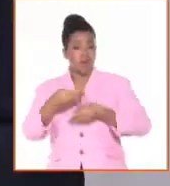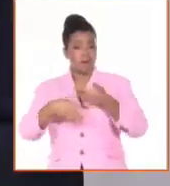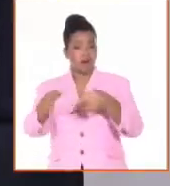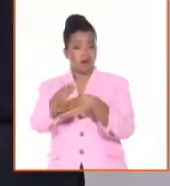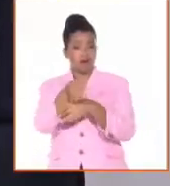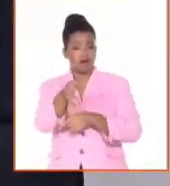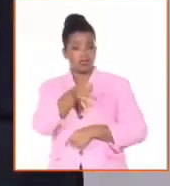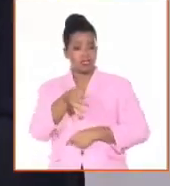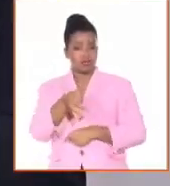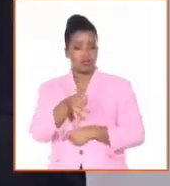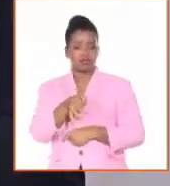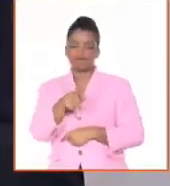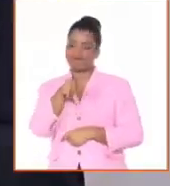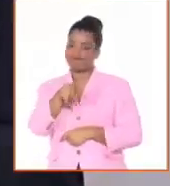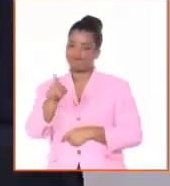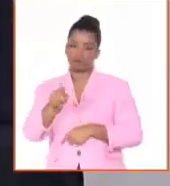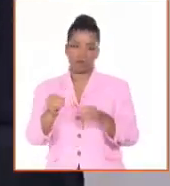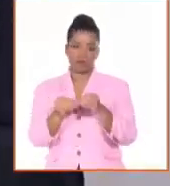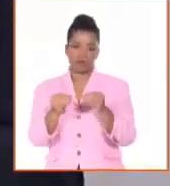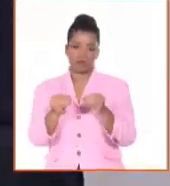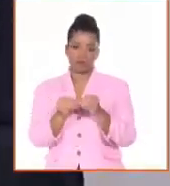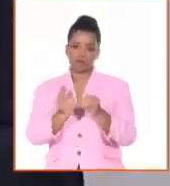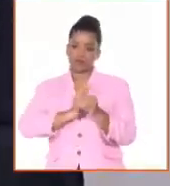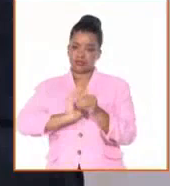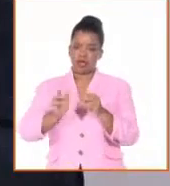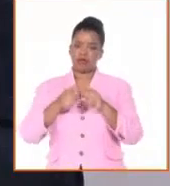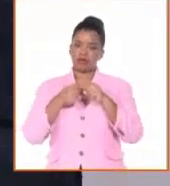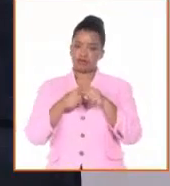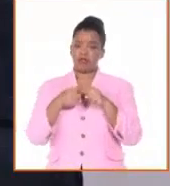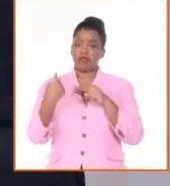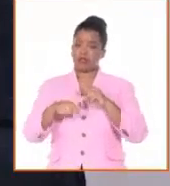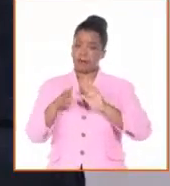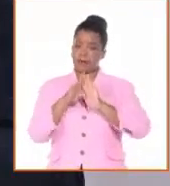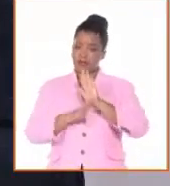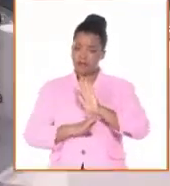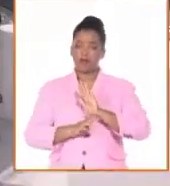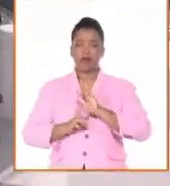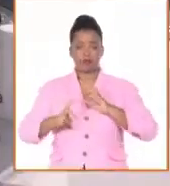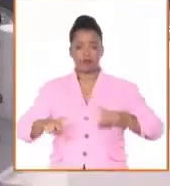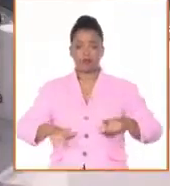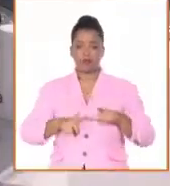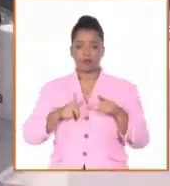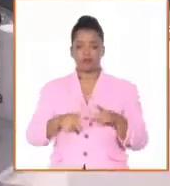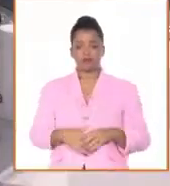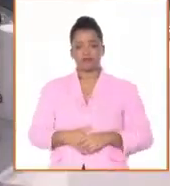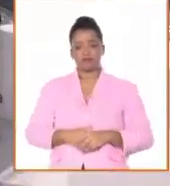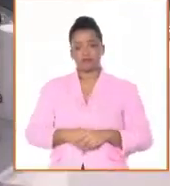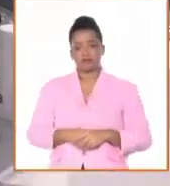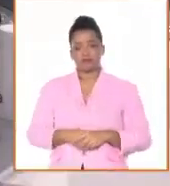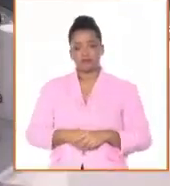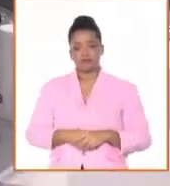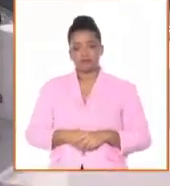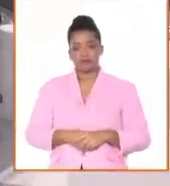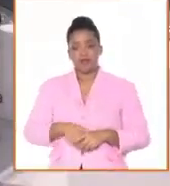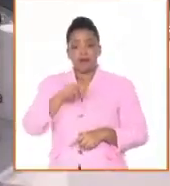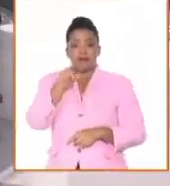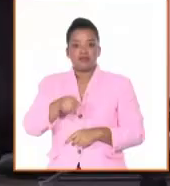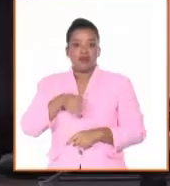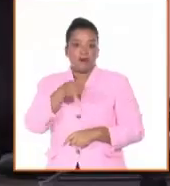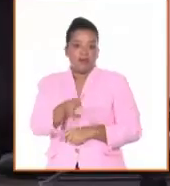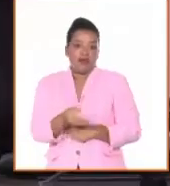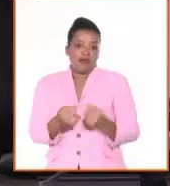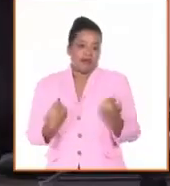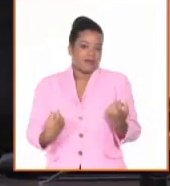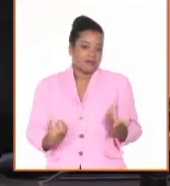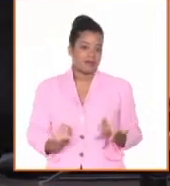injustificado Y por supuesto habrá que adoptar las medidas que que correspondan las personas que exijan también su derecho allí tanto en el registro